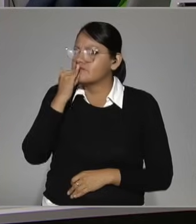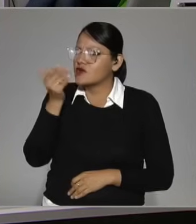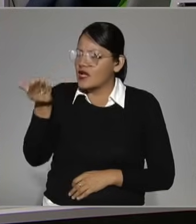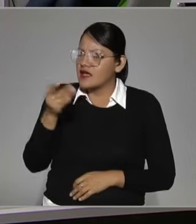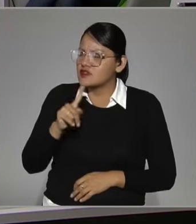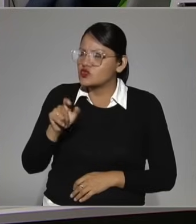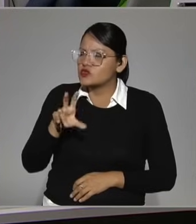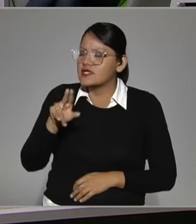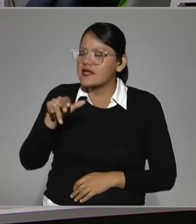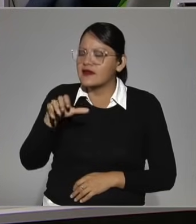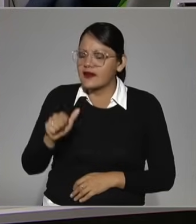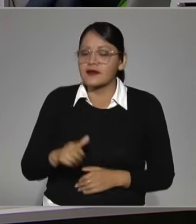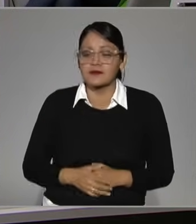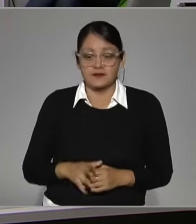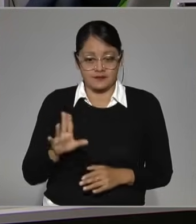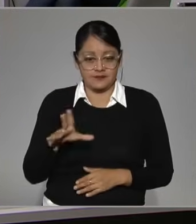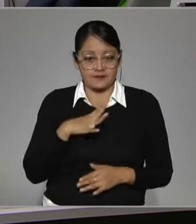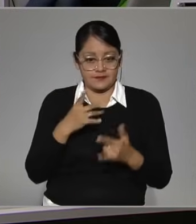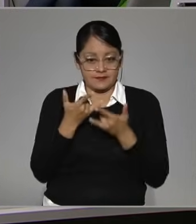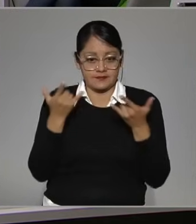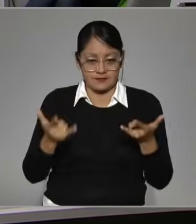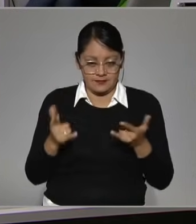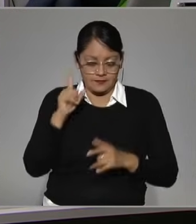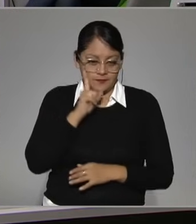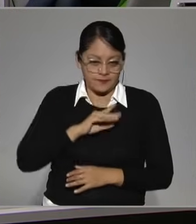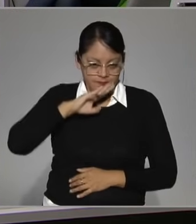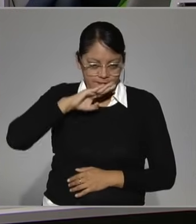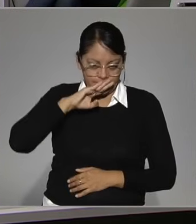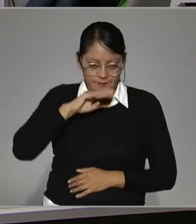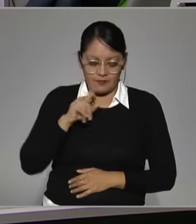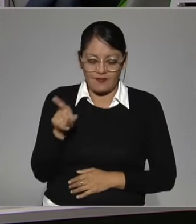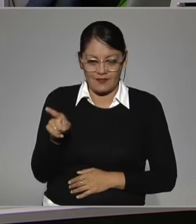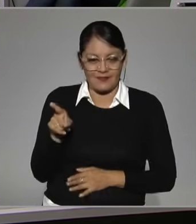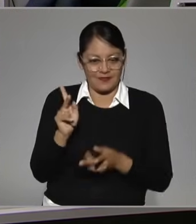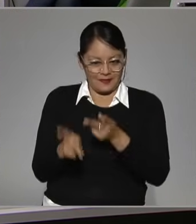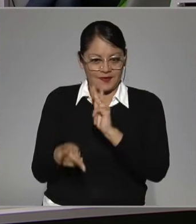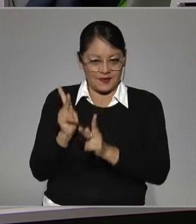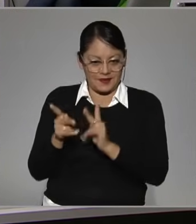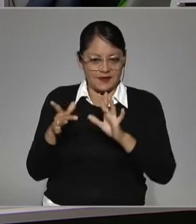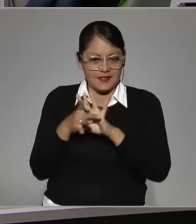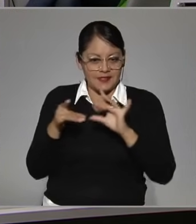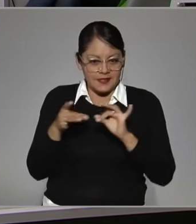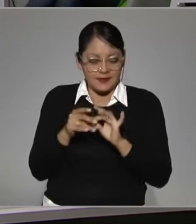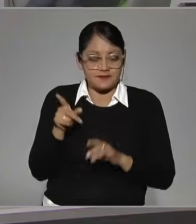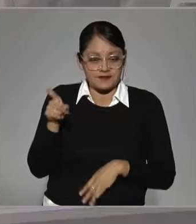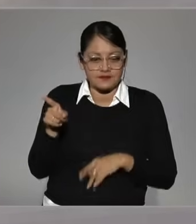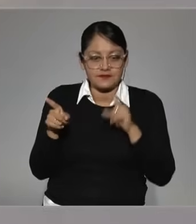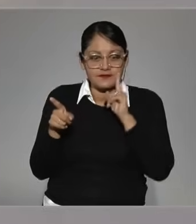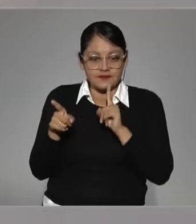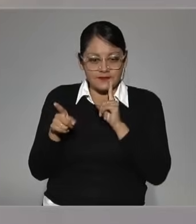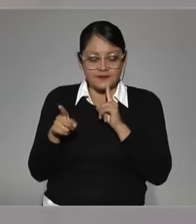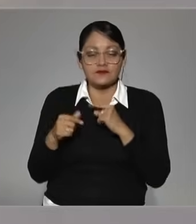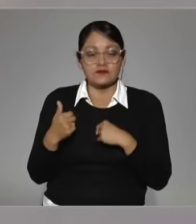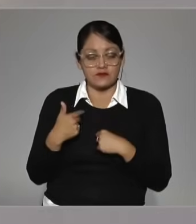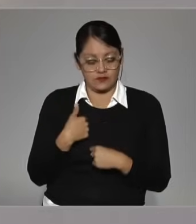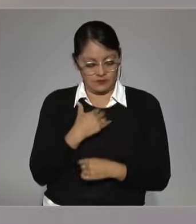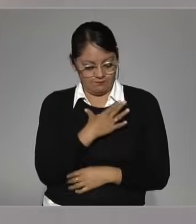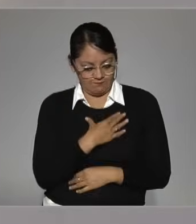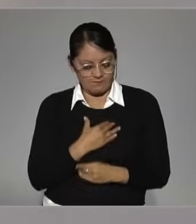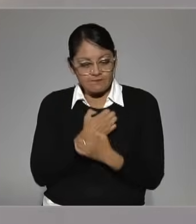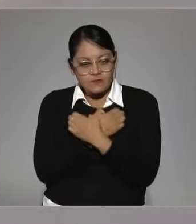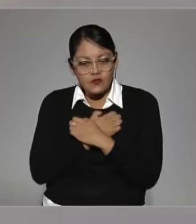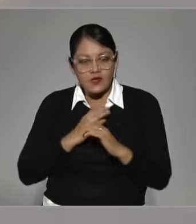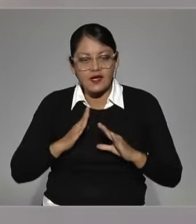era esto, que tenemos un testimonio de una mamá que justo nos platica cómo ella educó en valores a sus